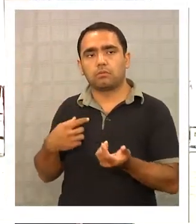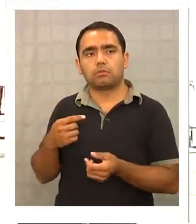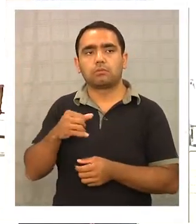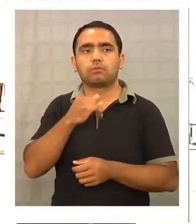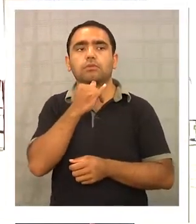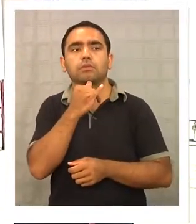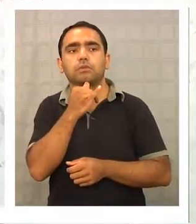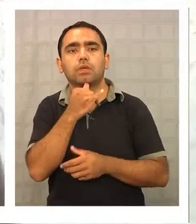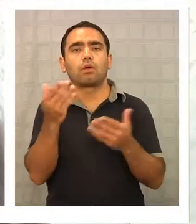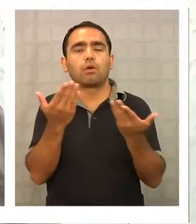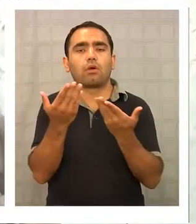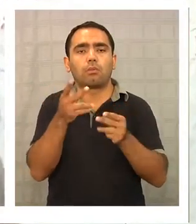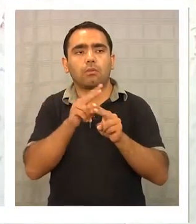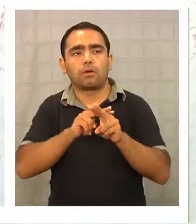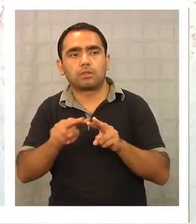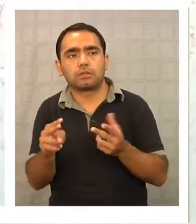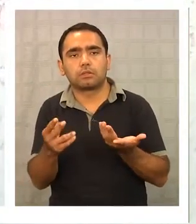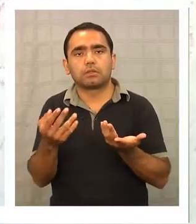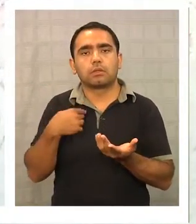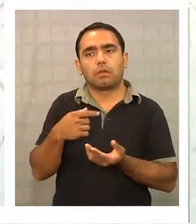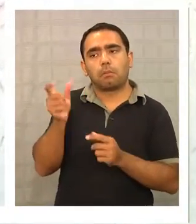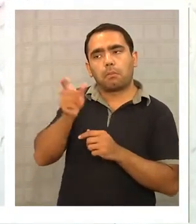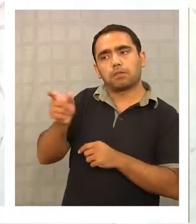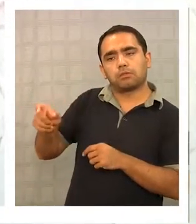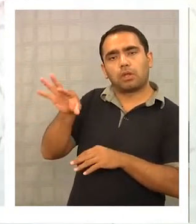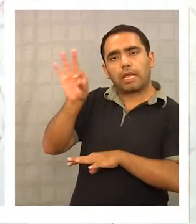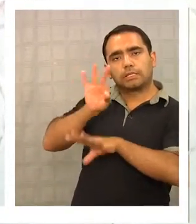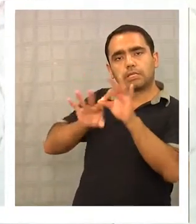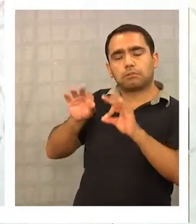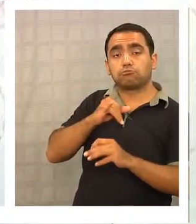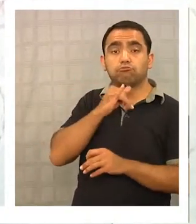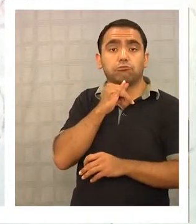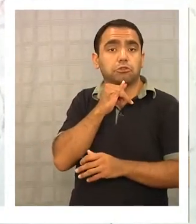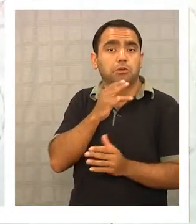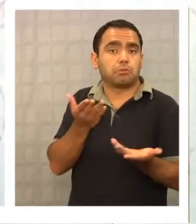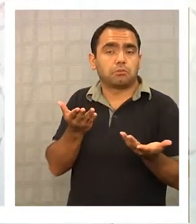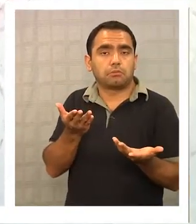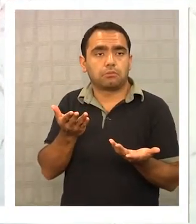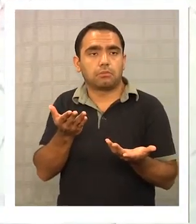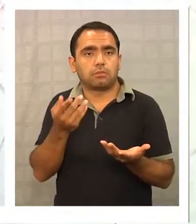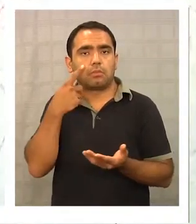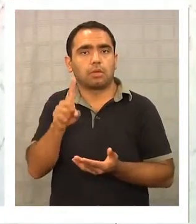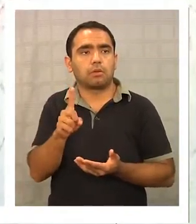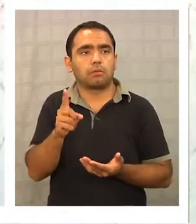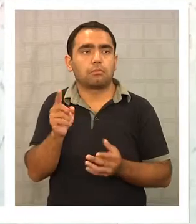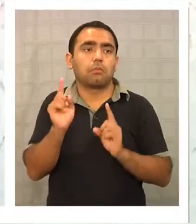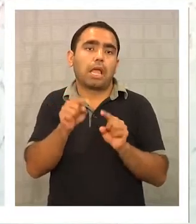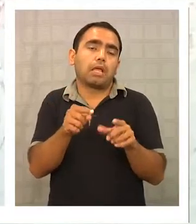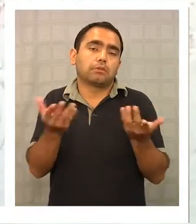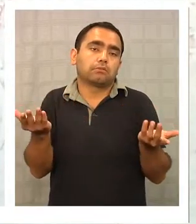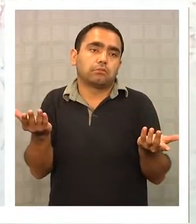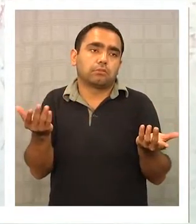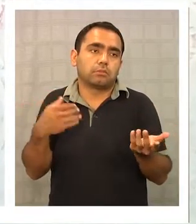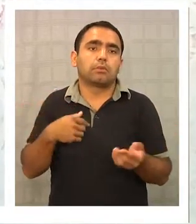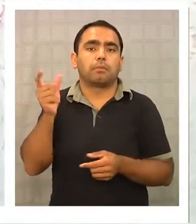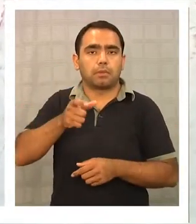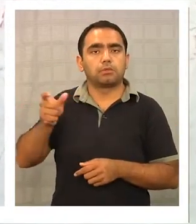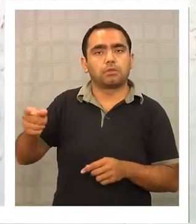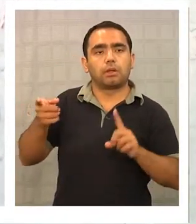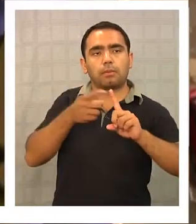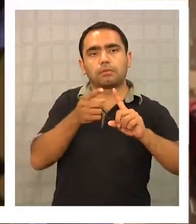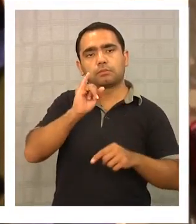grande yo solo, con el que voy a tener alguna gente ayudando y la segunda parte va a ser un muro